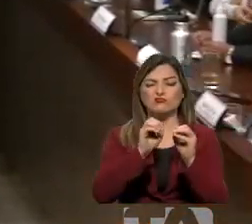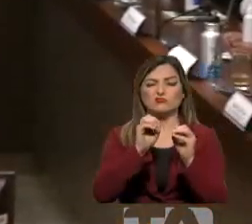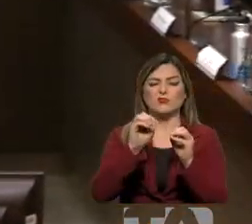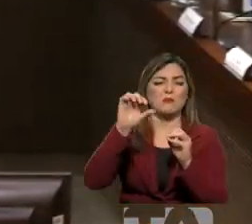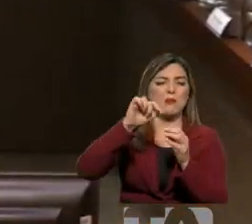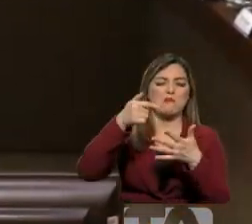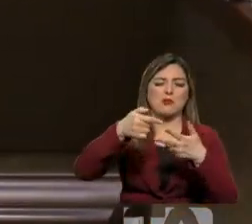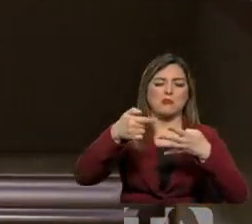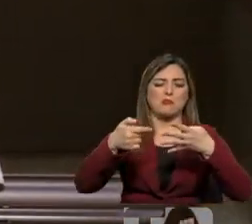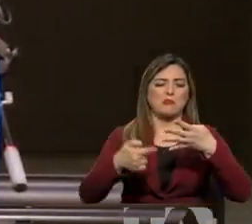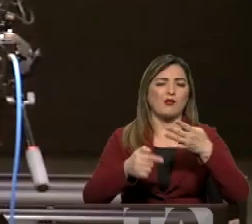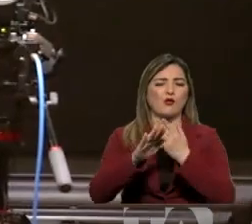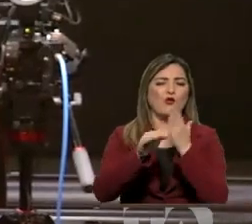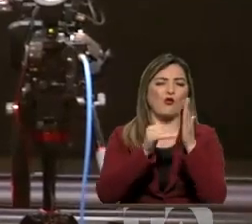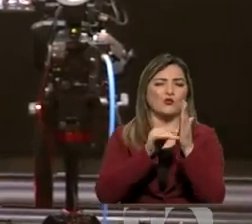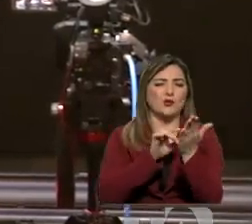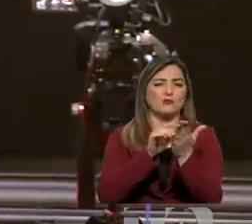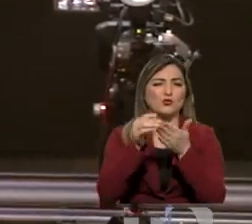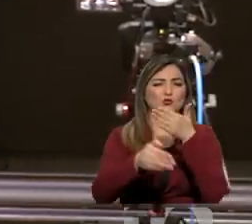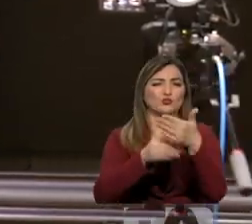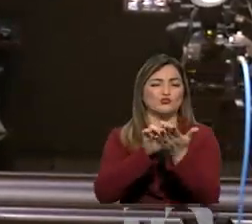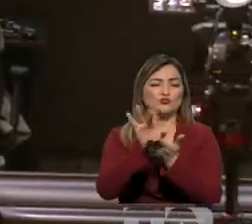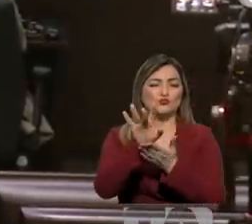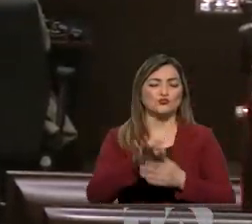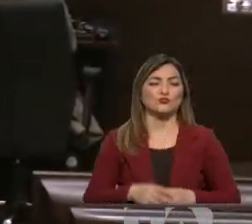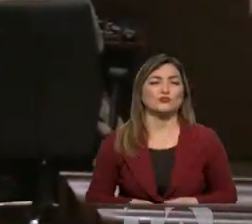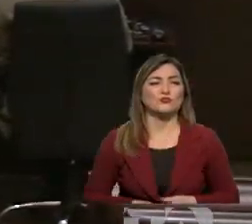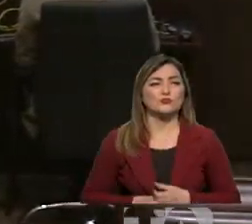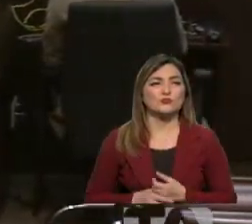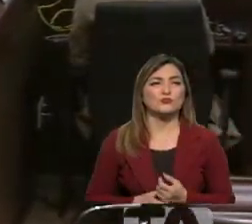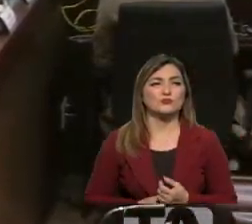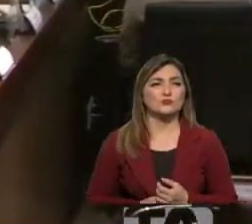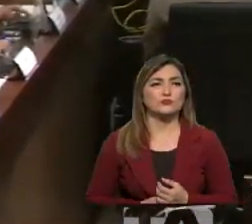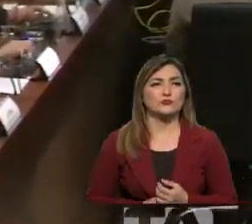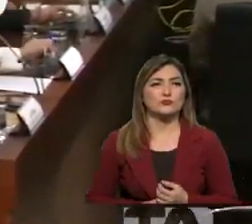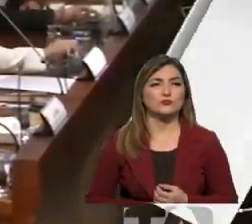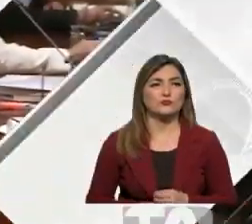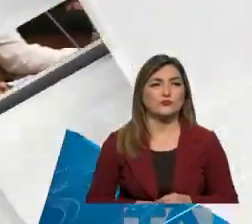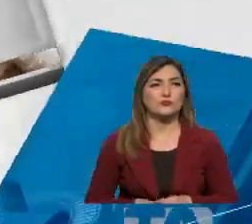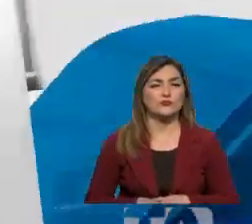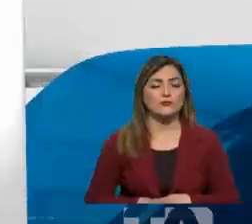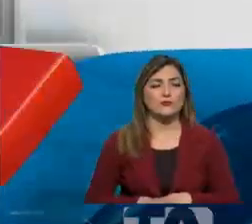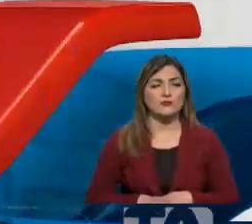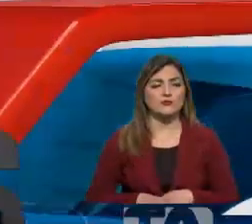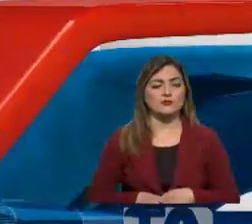de su remoción. En Quito, Daniela Valencia, 24 horas.